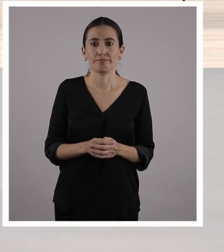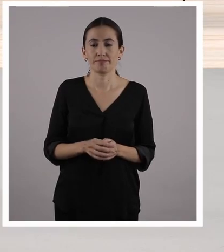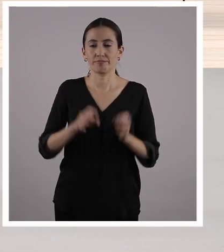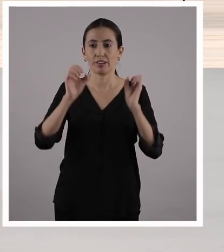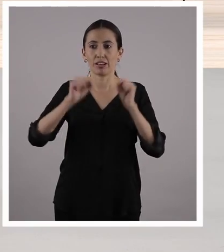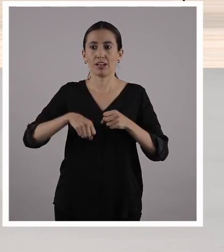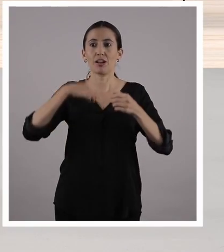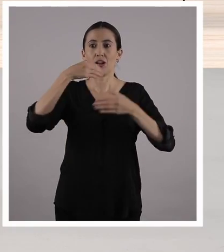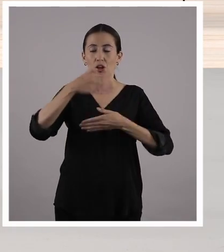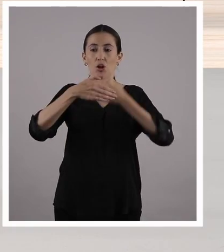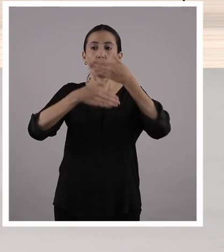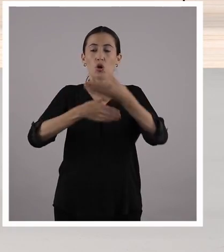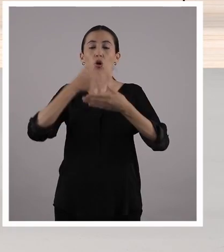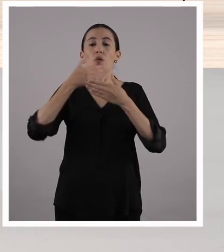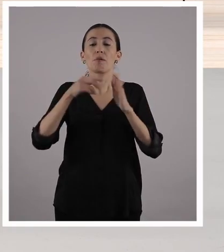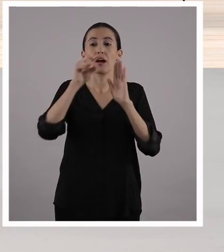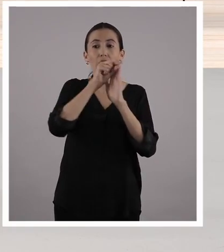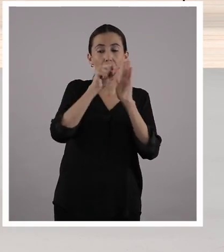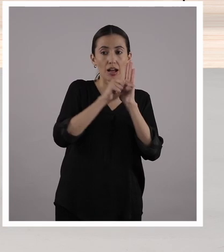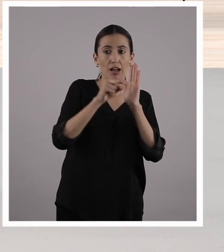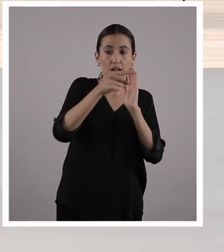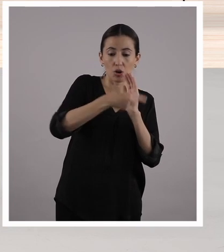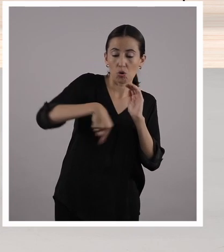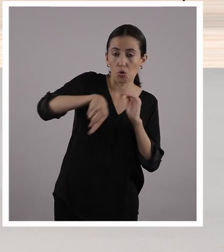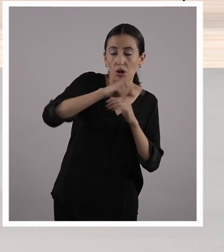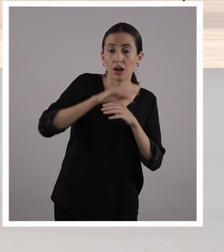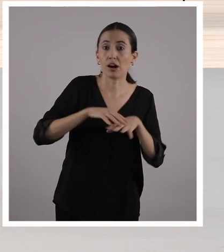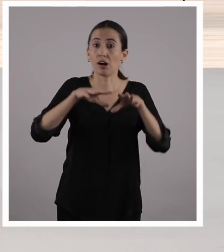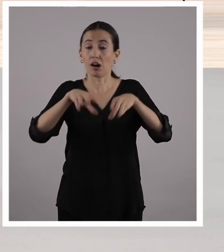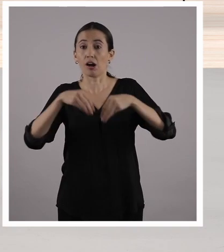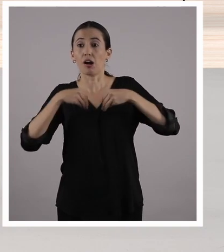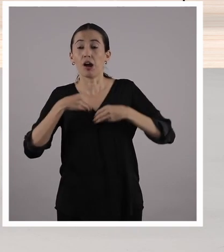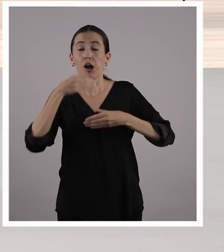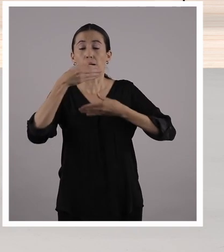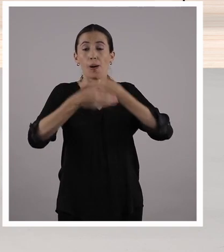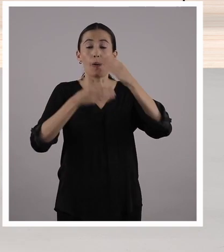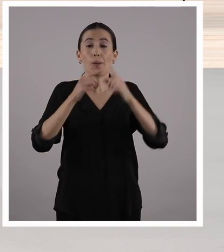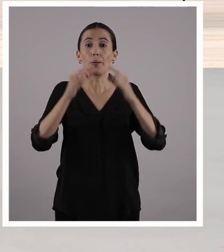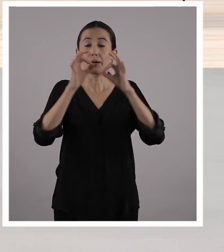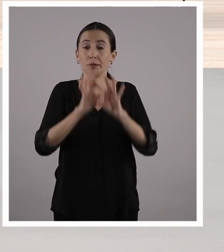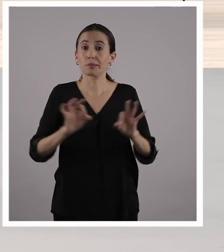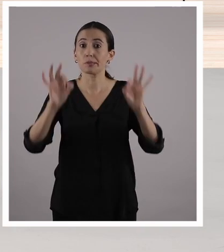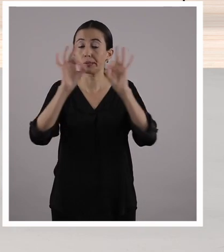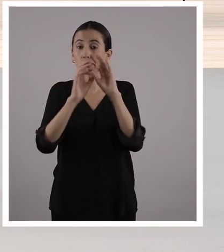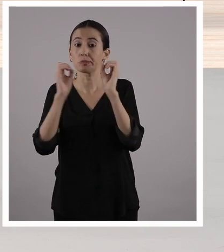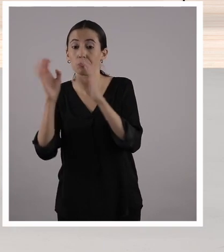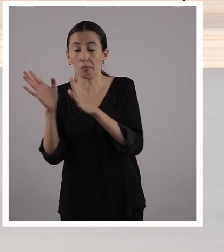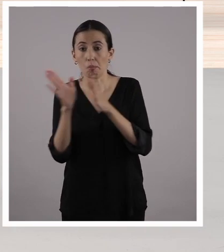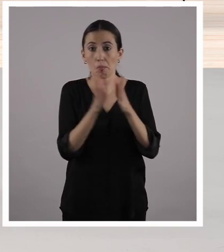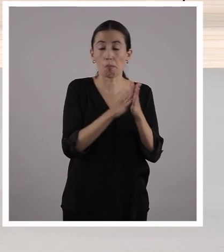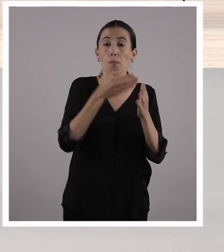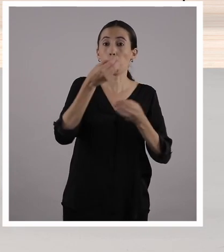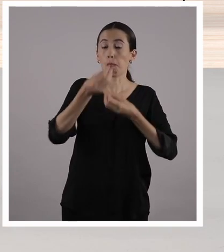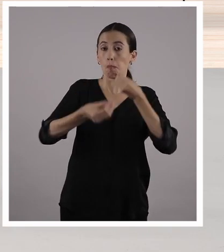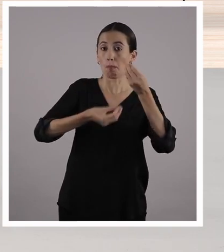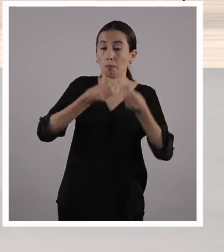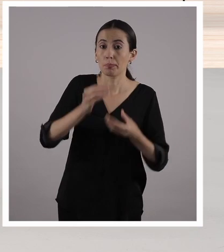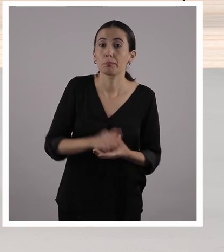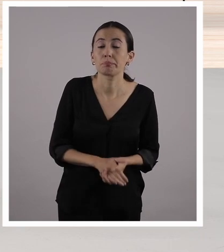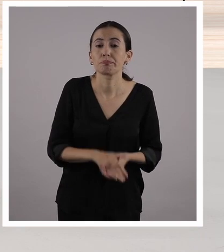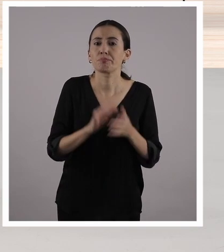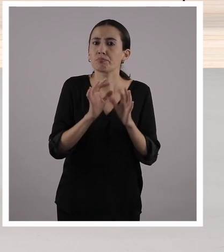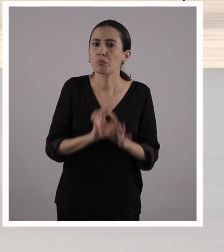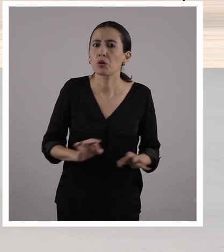Muy bien, tenemos la siguiente característica, que es el lugar. Como vemos, en las leyendas hay características muy particulares de estos